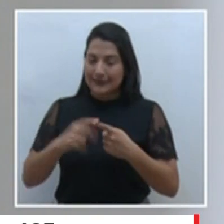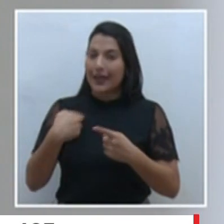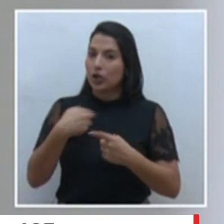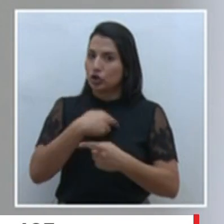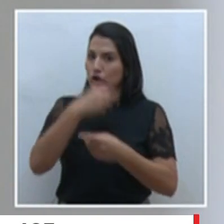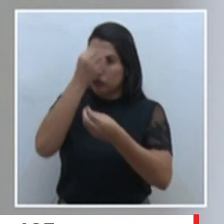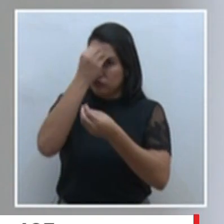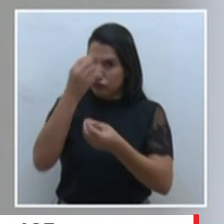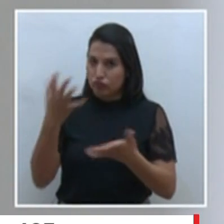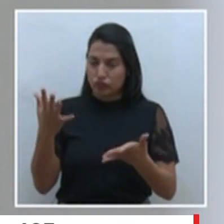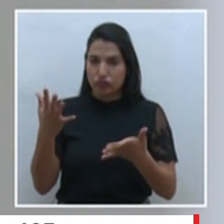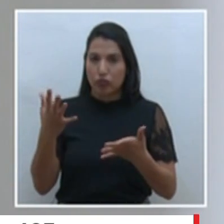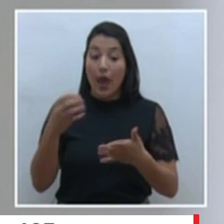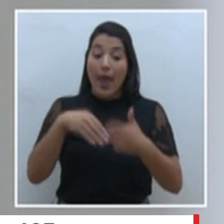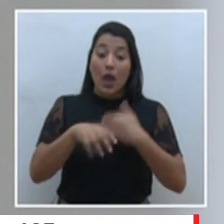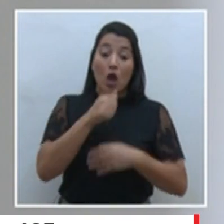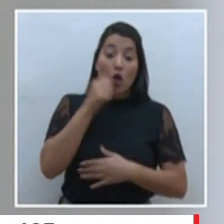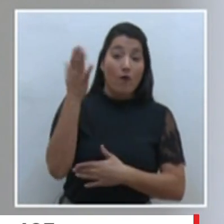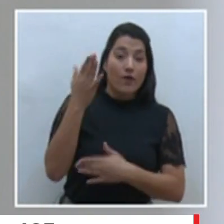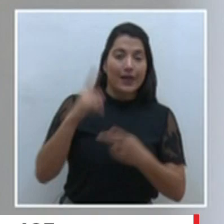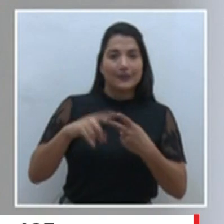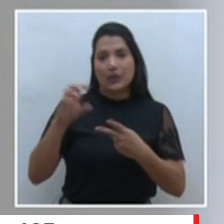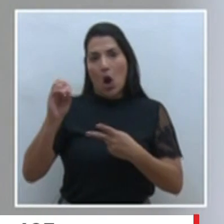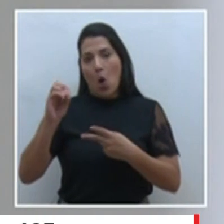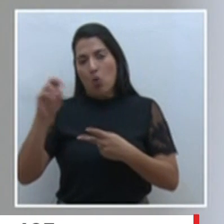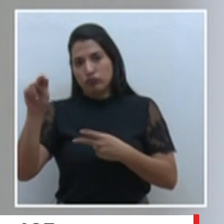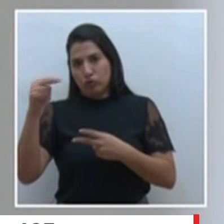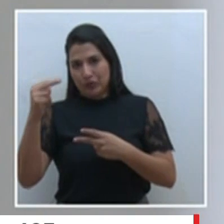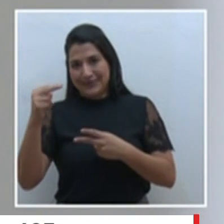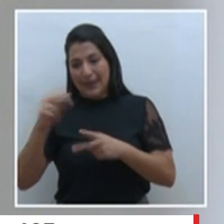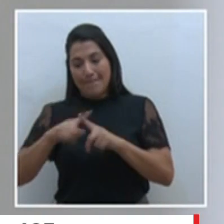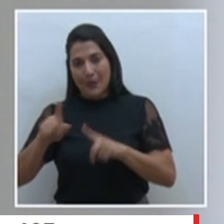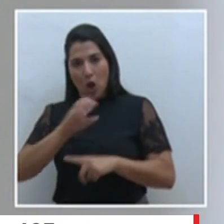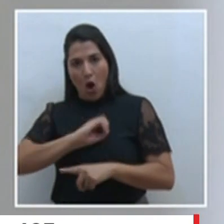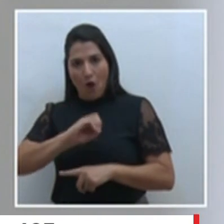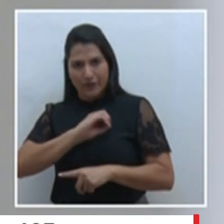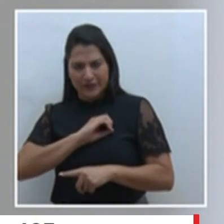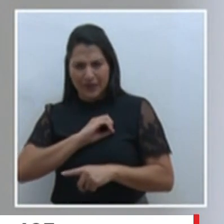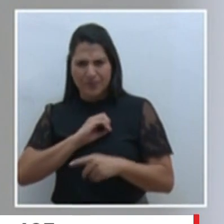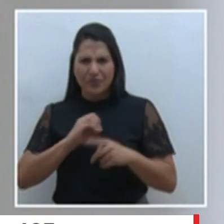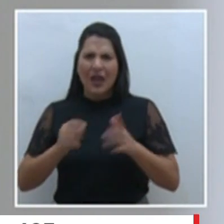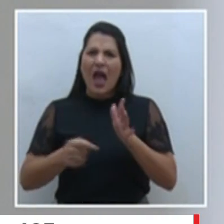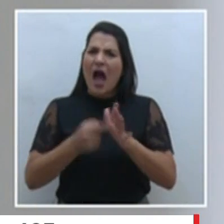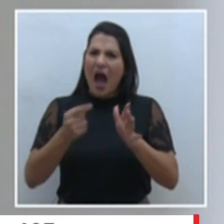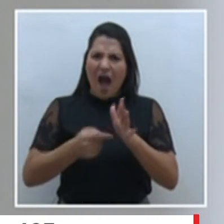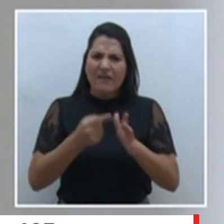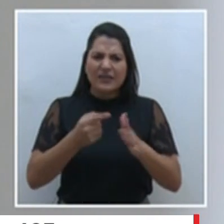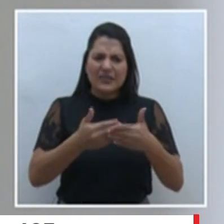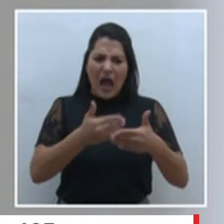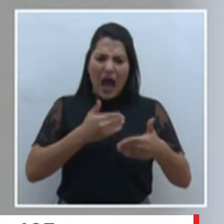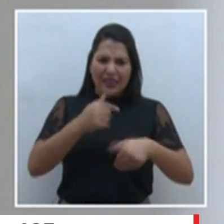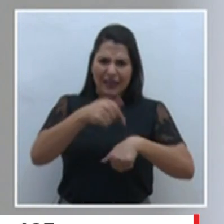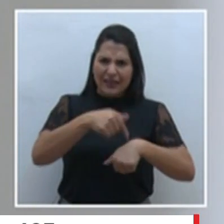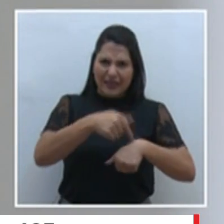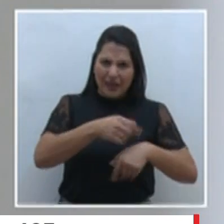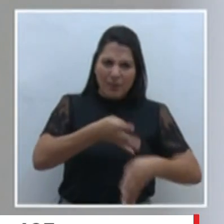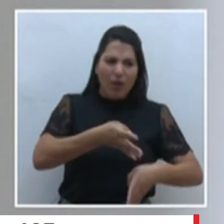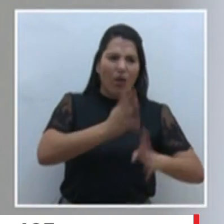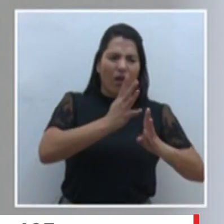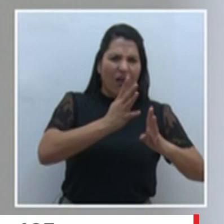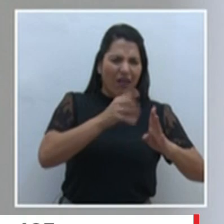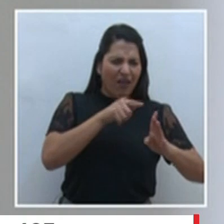conocimiento en un comunicado o en una conferencia. Hay días en que ha habido filtración y los datos no coinciden. Hoy pues sí